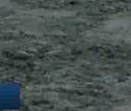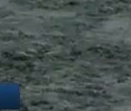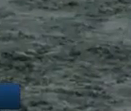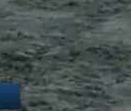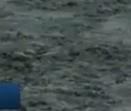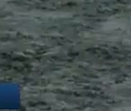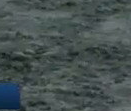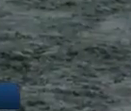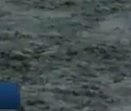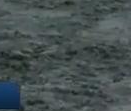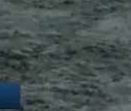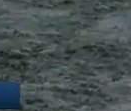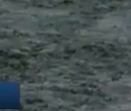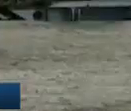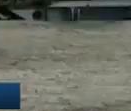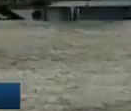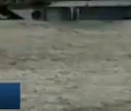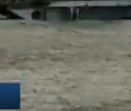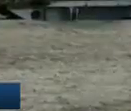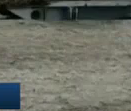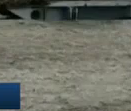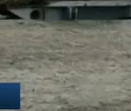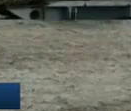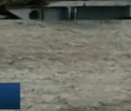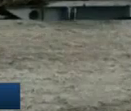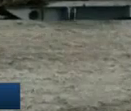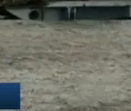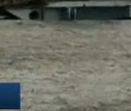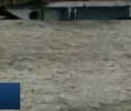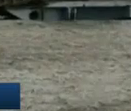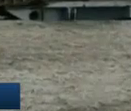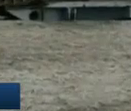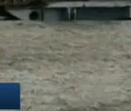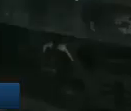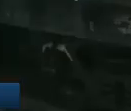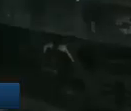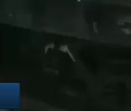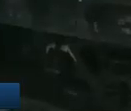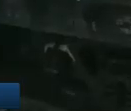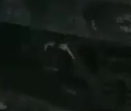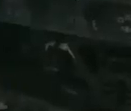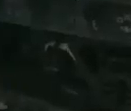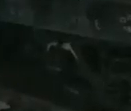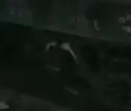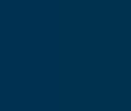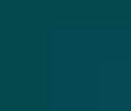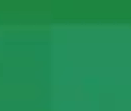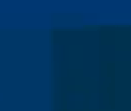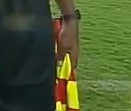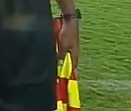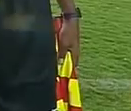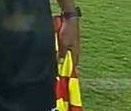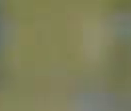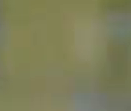inteligencia estadounidense que indica que las fuerzas rusas invadirían Ucrania durante esta madrugada.